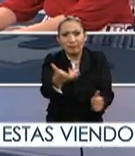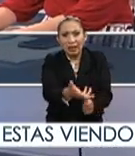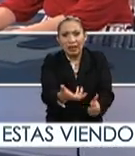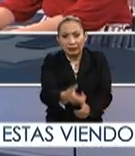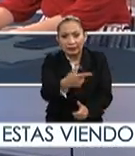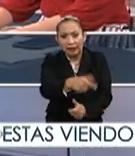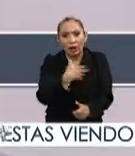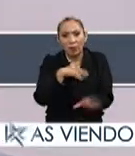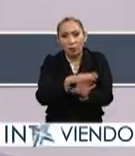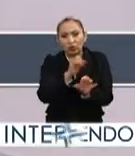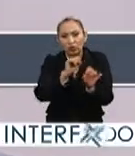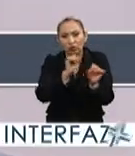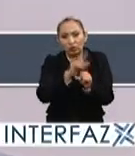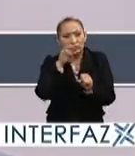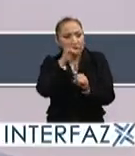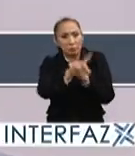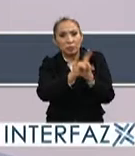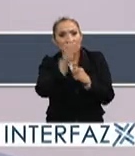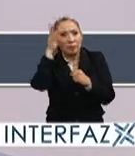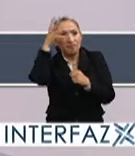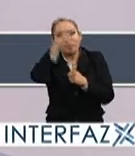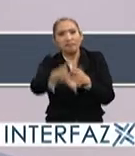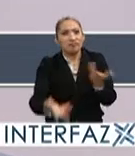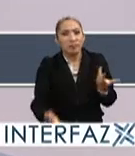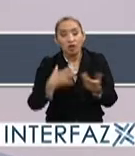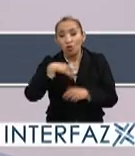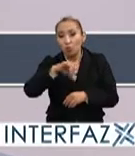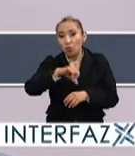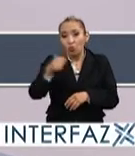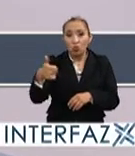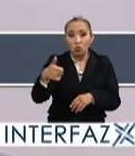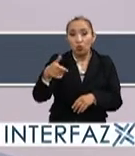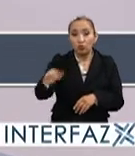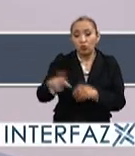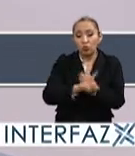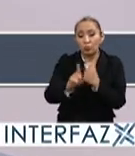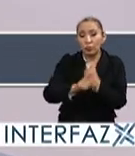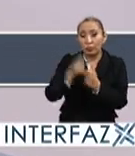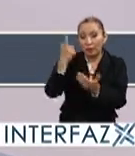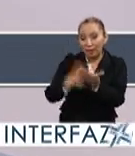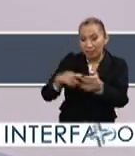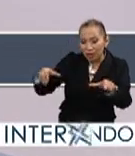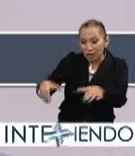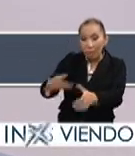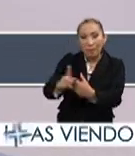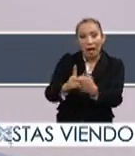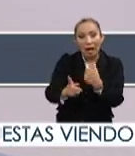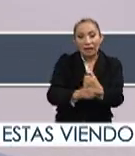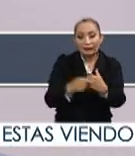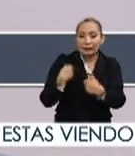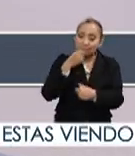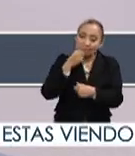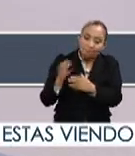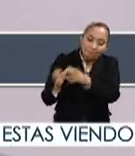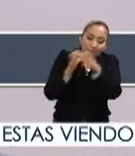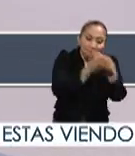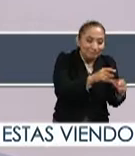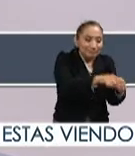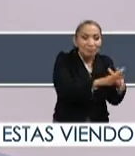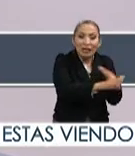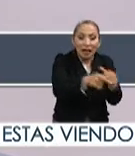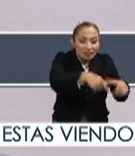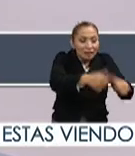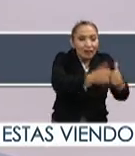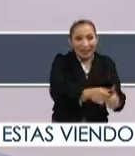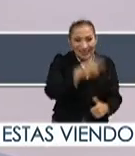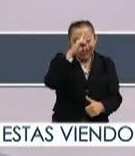haya cuestiones sociales a futuro, y otro también problemas internos en los países que reciben a estos migrantes. Lo